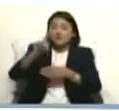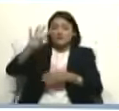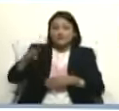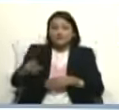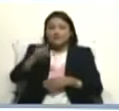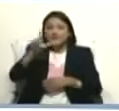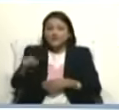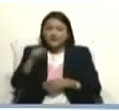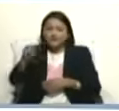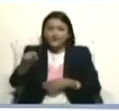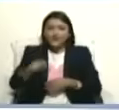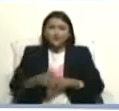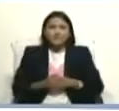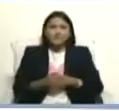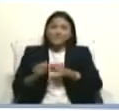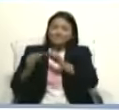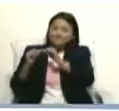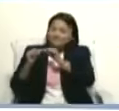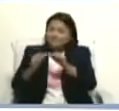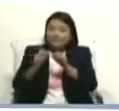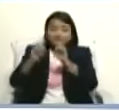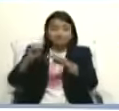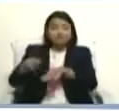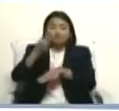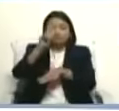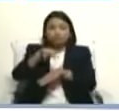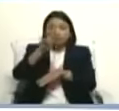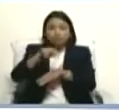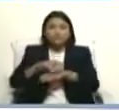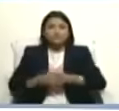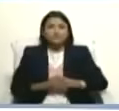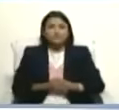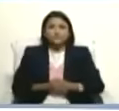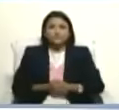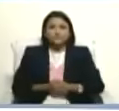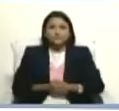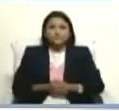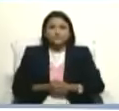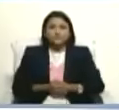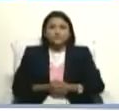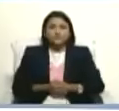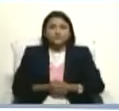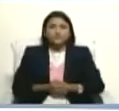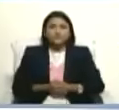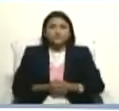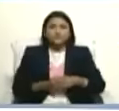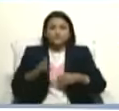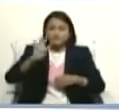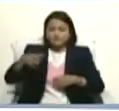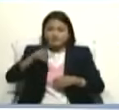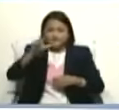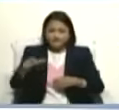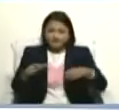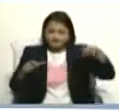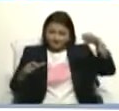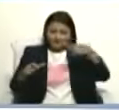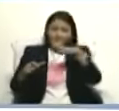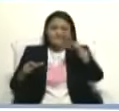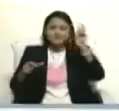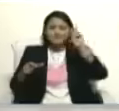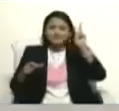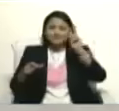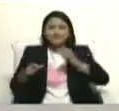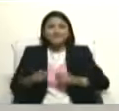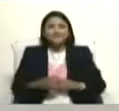Esequiba son irrenunciables e incuestionables. El sol de Venezuela nace en